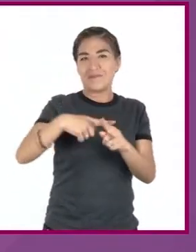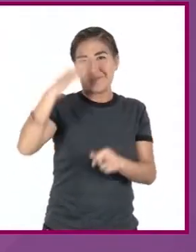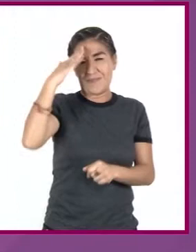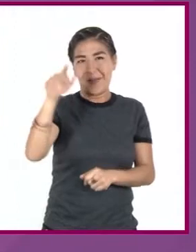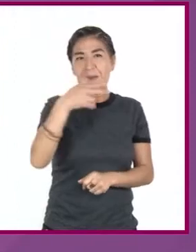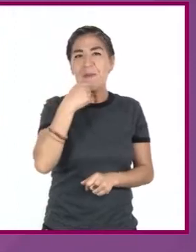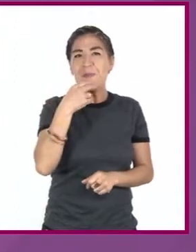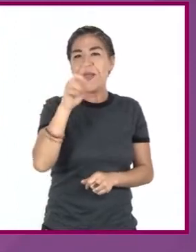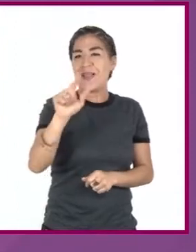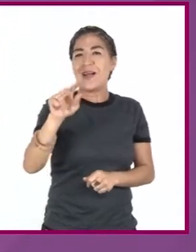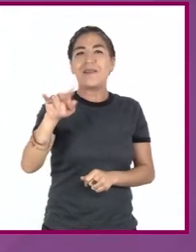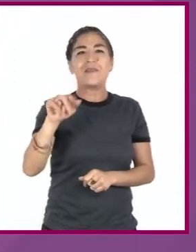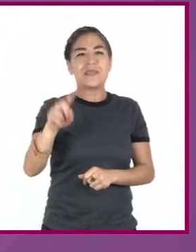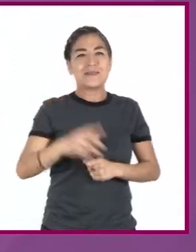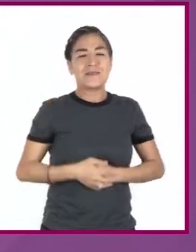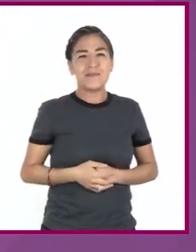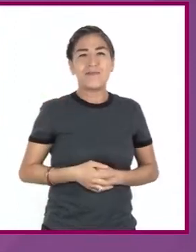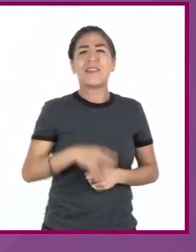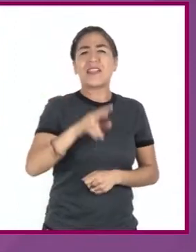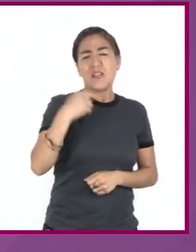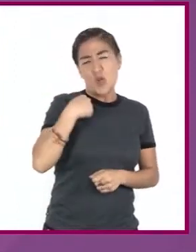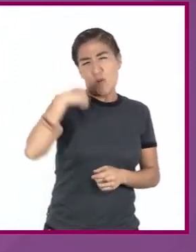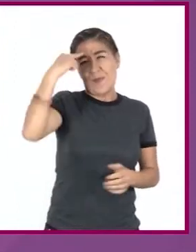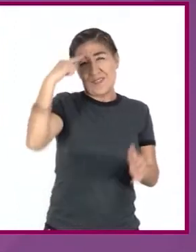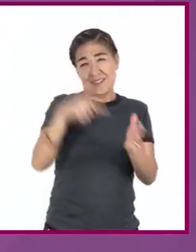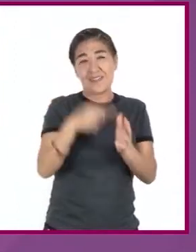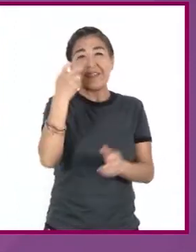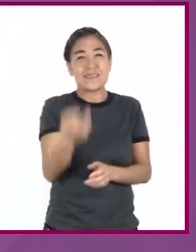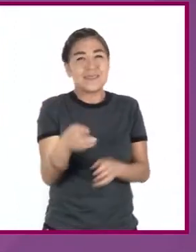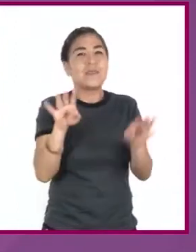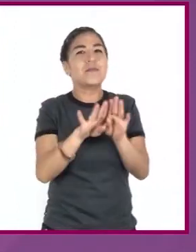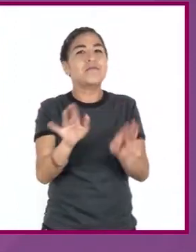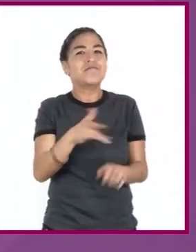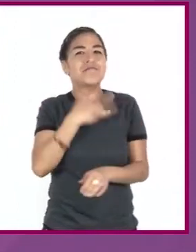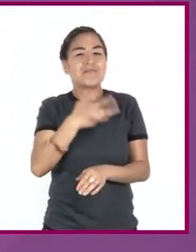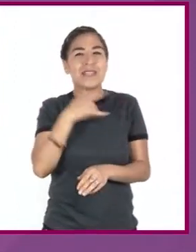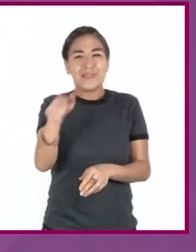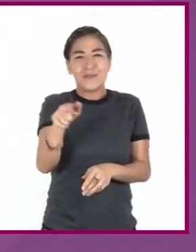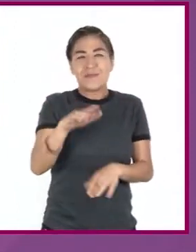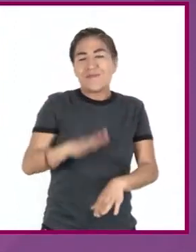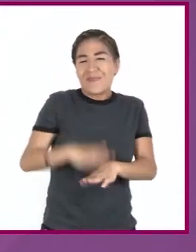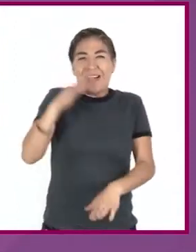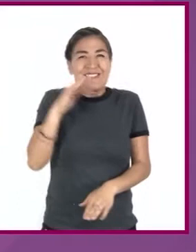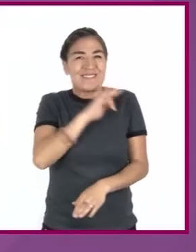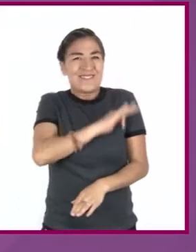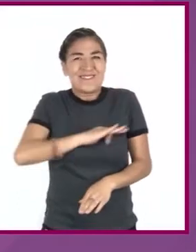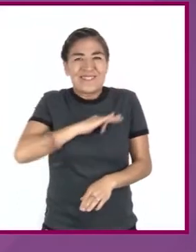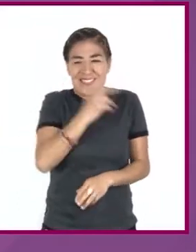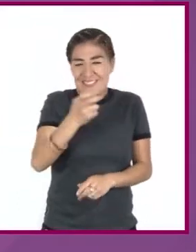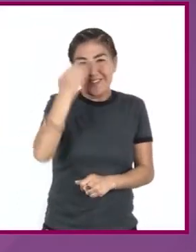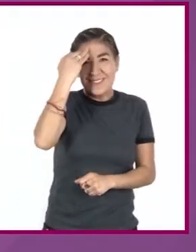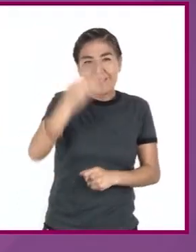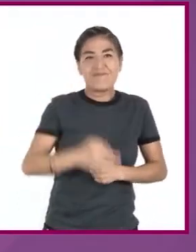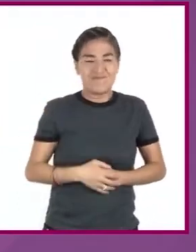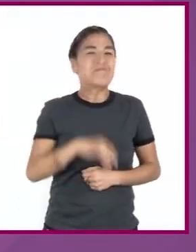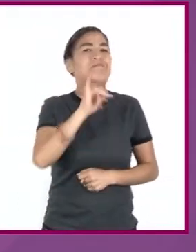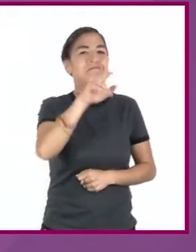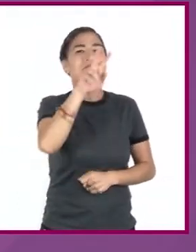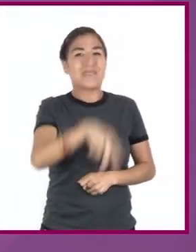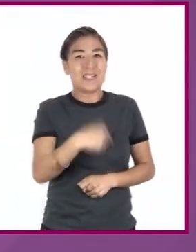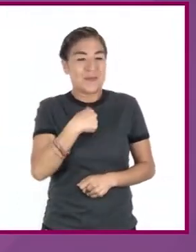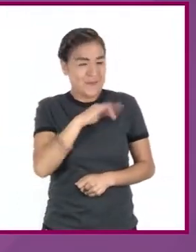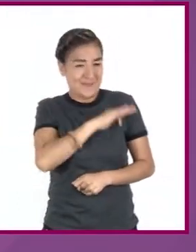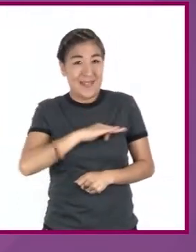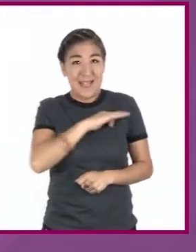Davy. Me imagino que ese debió ser el momento más feliz de su vida. Así lo fue, y no